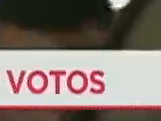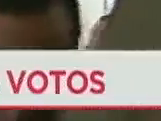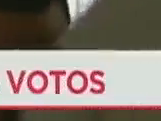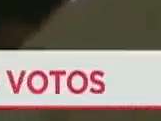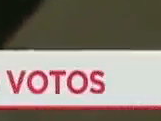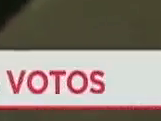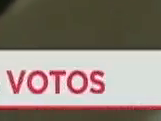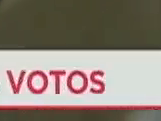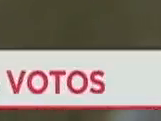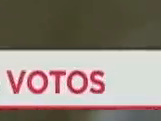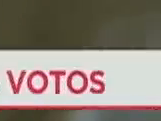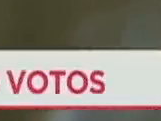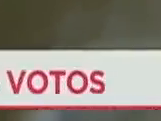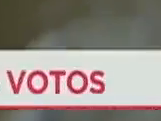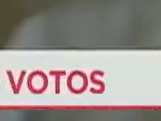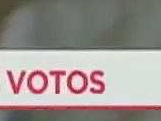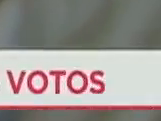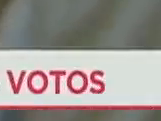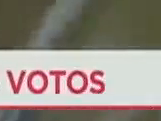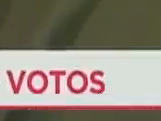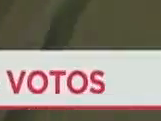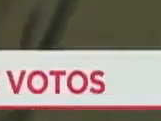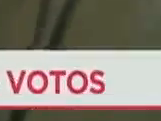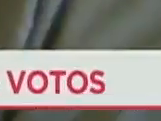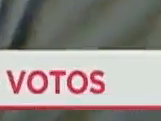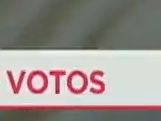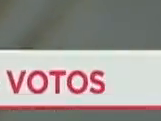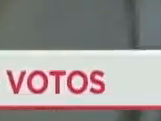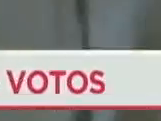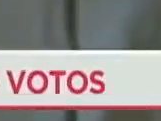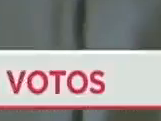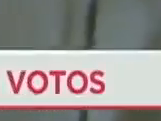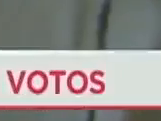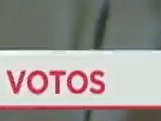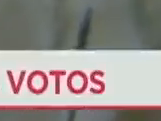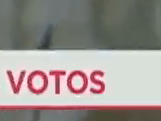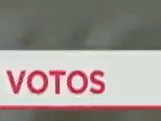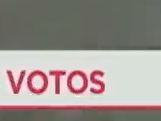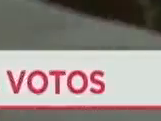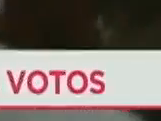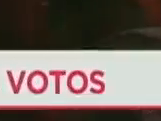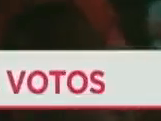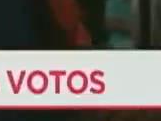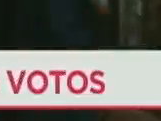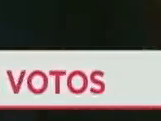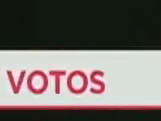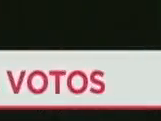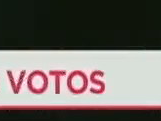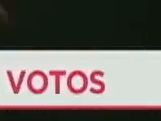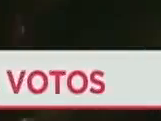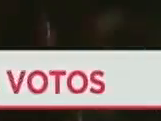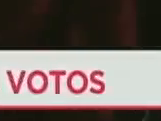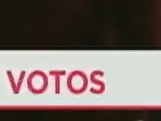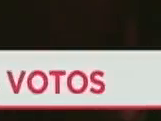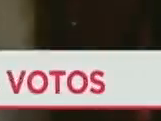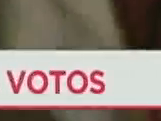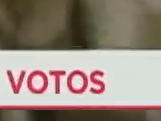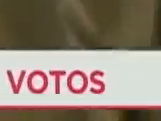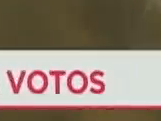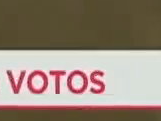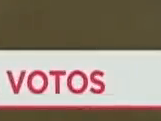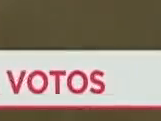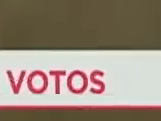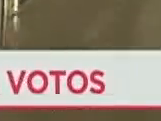Y por eso vamos a recibir con ese compromiso, con